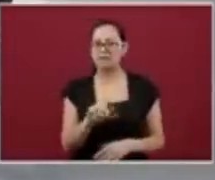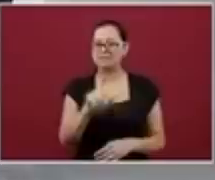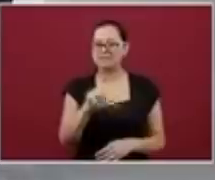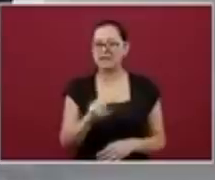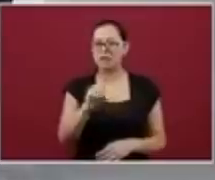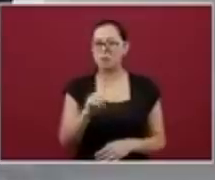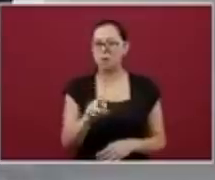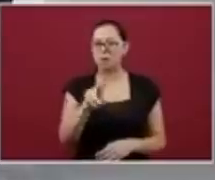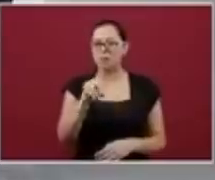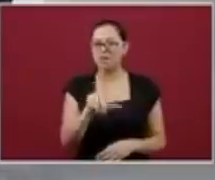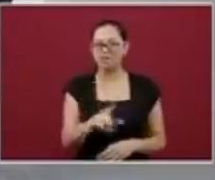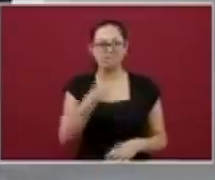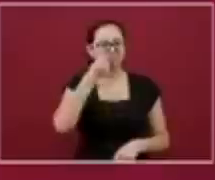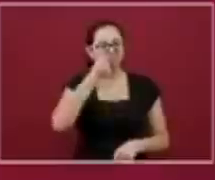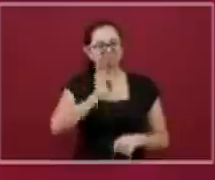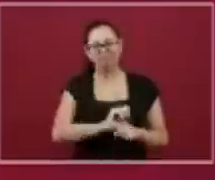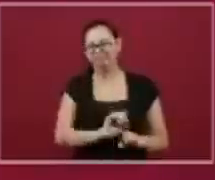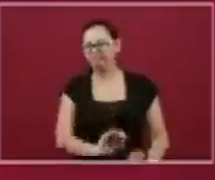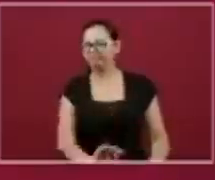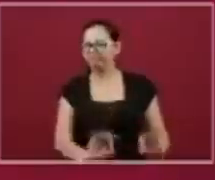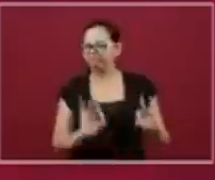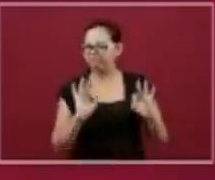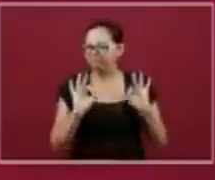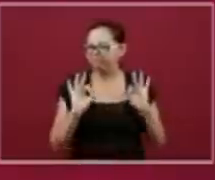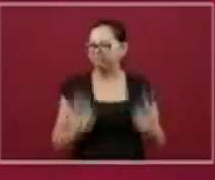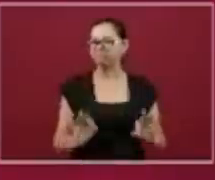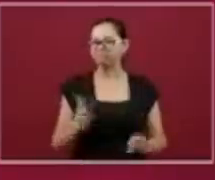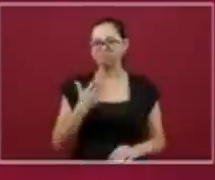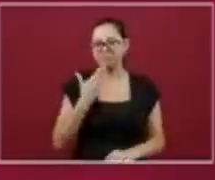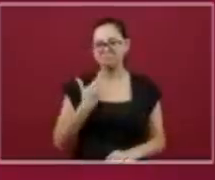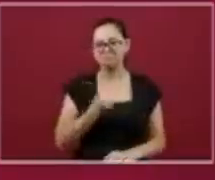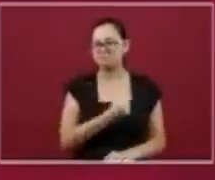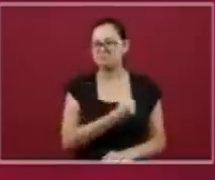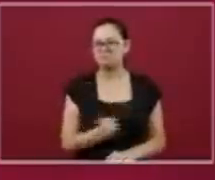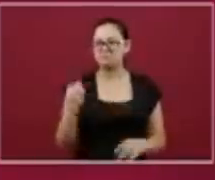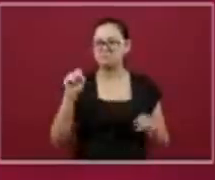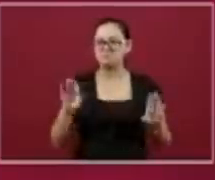extraordinario secretario de Relaciones Exteriores